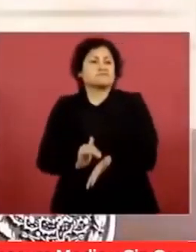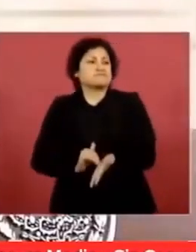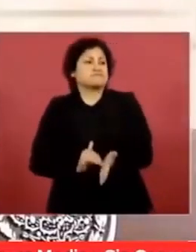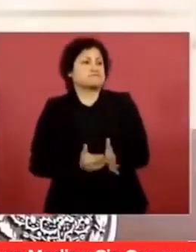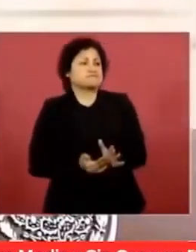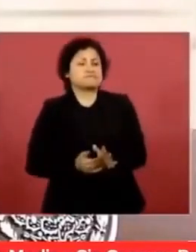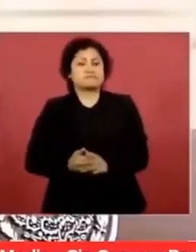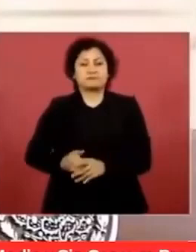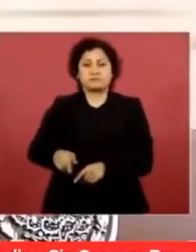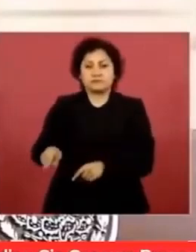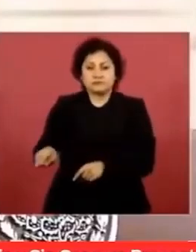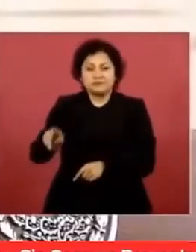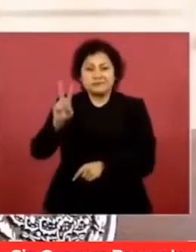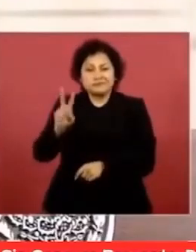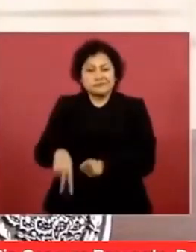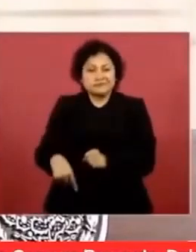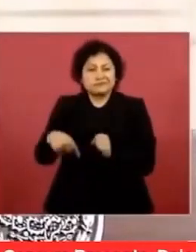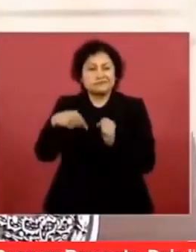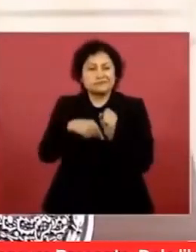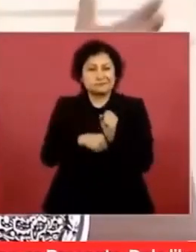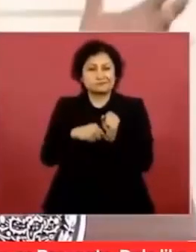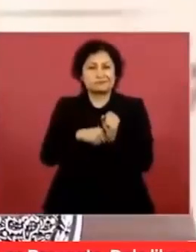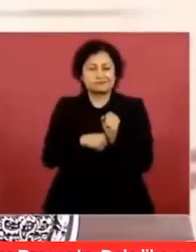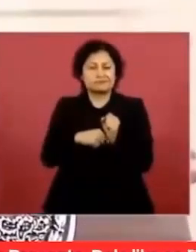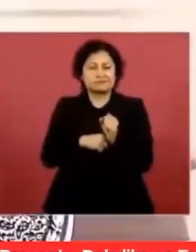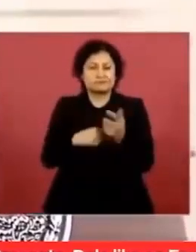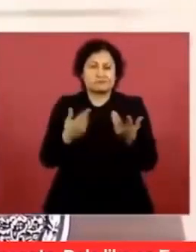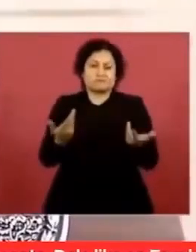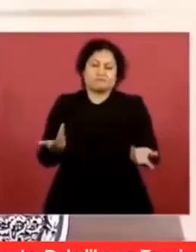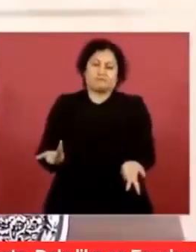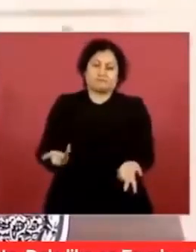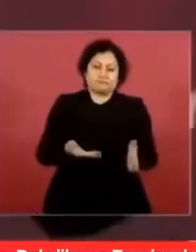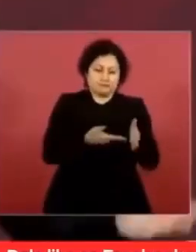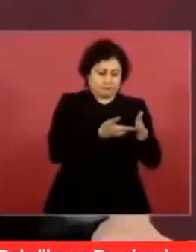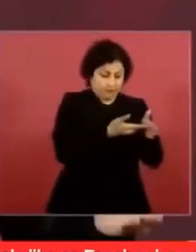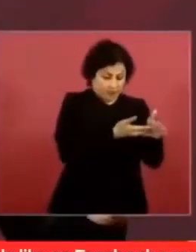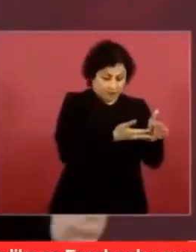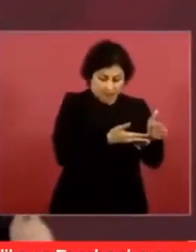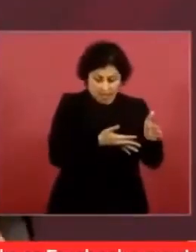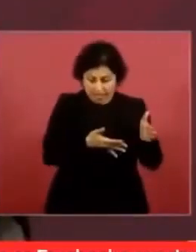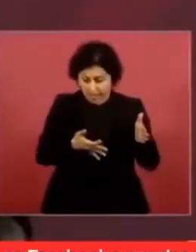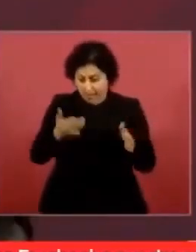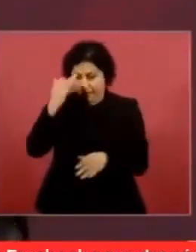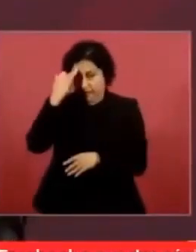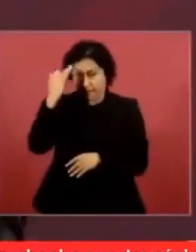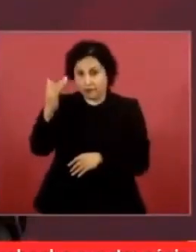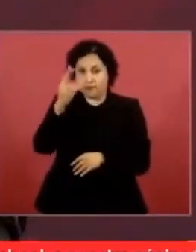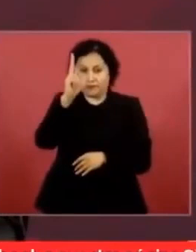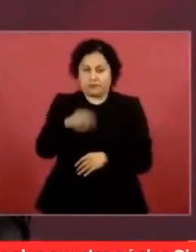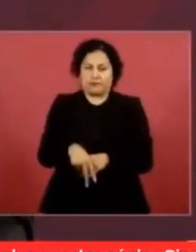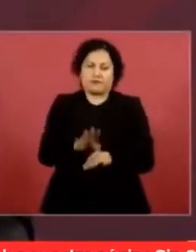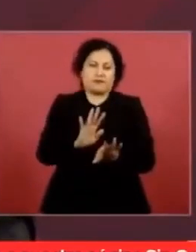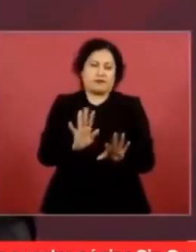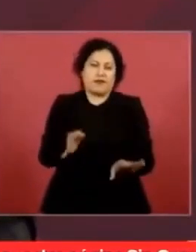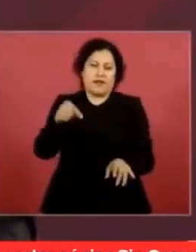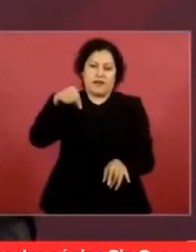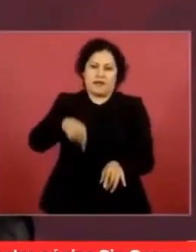al grado que crearon, ya lo hemos visto muchas